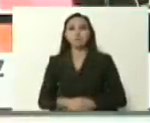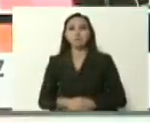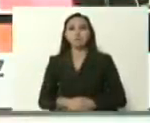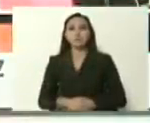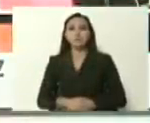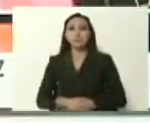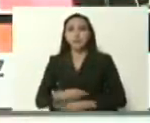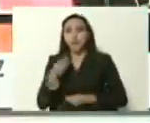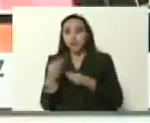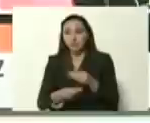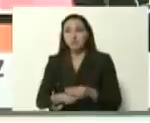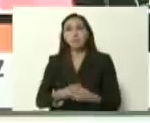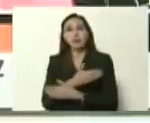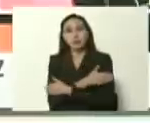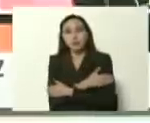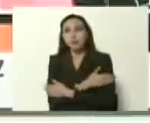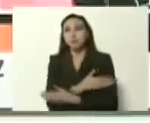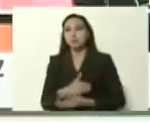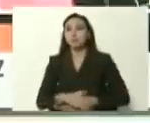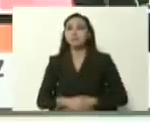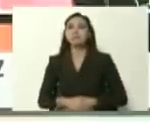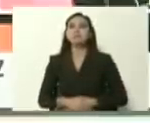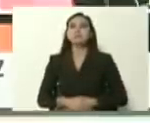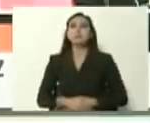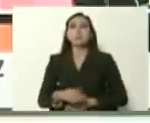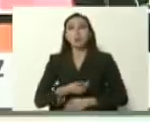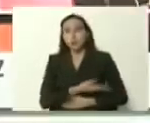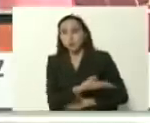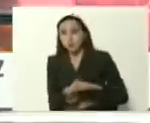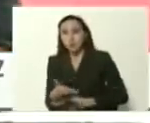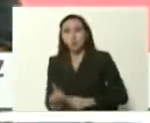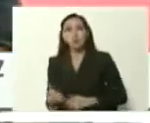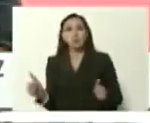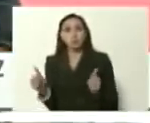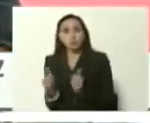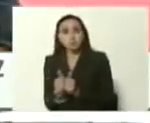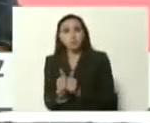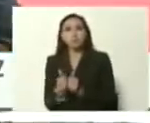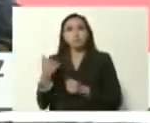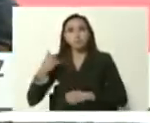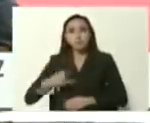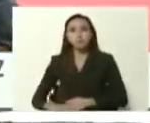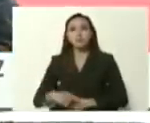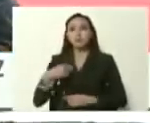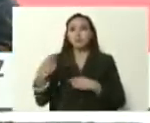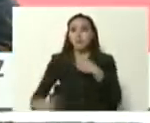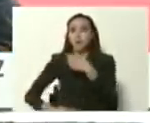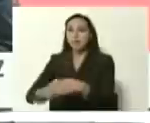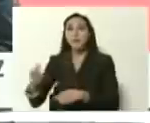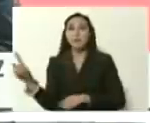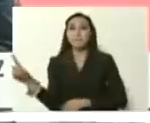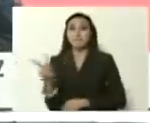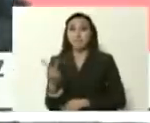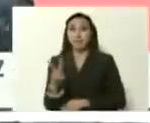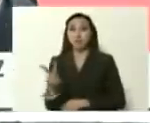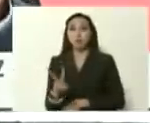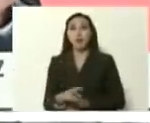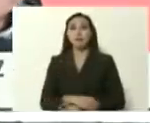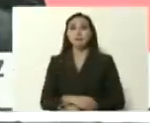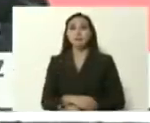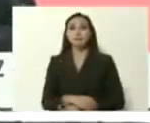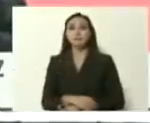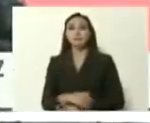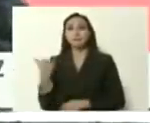la reconciliación. Y como ustedes están en el día a día del pueblo de Venezuela,